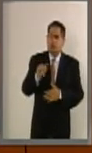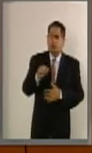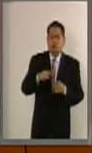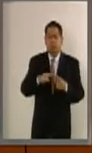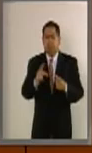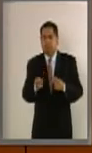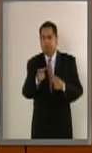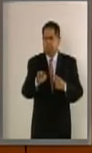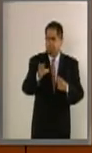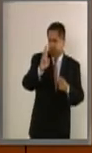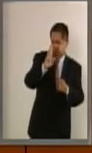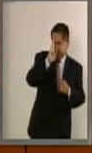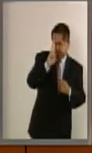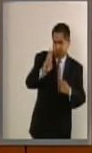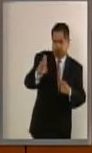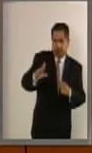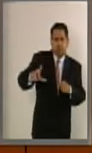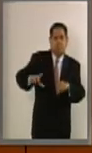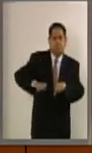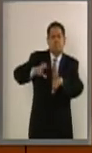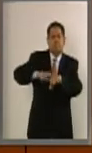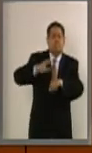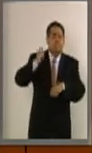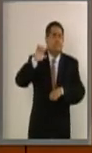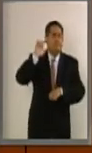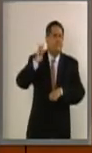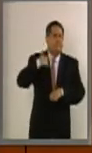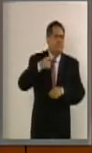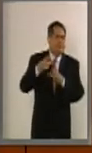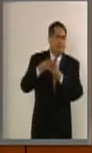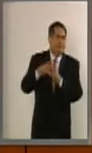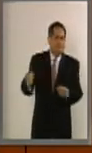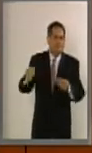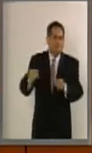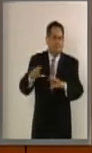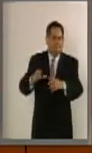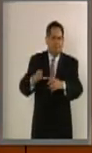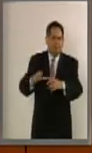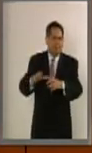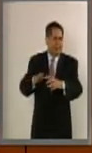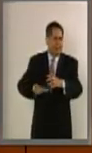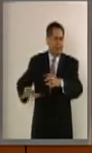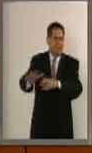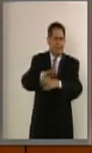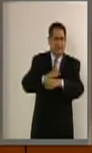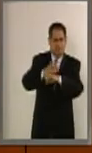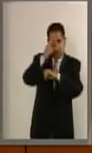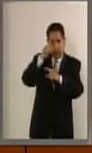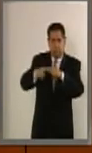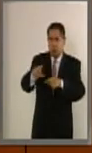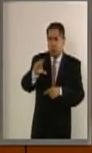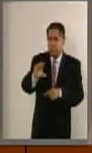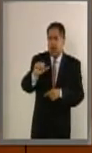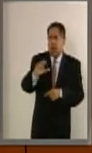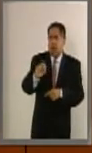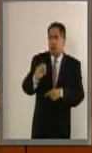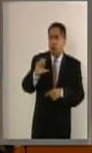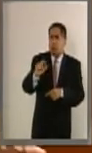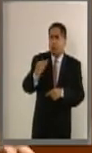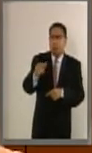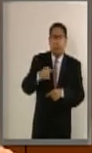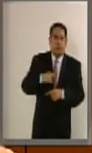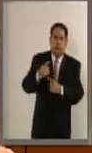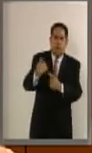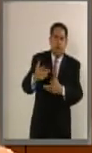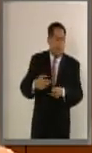al gobernador del entonces extensísimo Estado de México, Carlos de Olaguíbel: ¿qué hacemos con